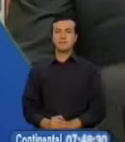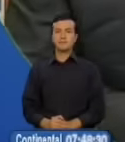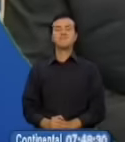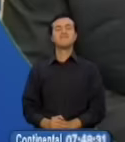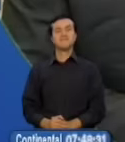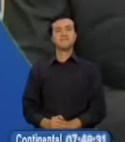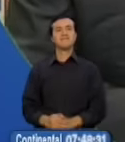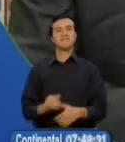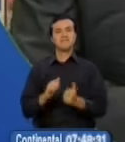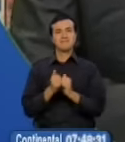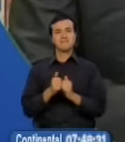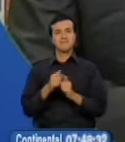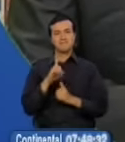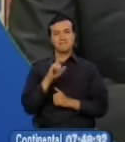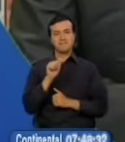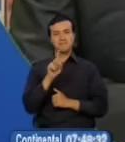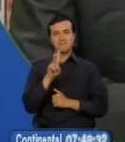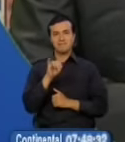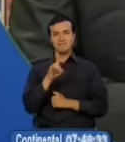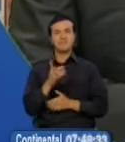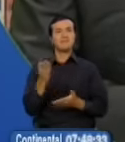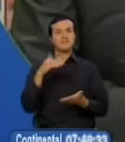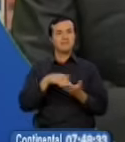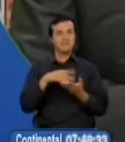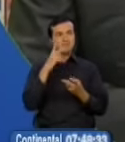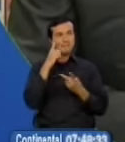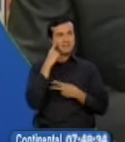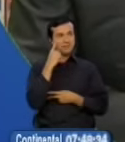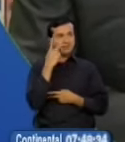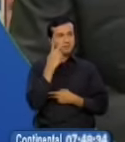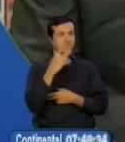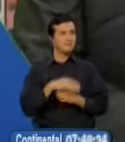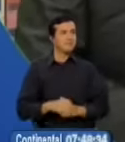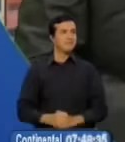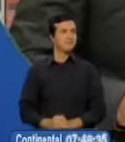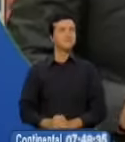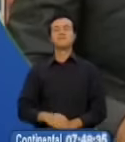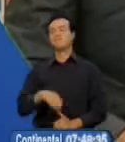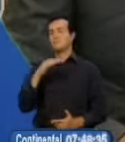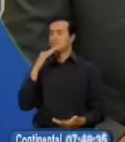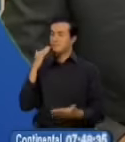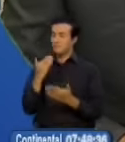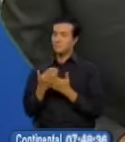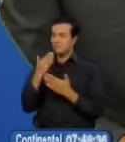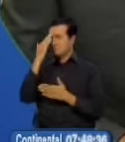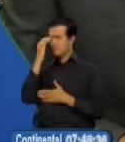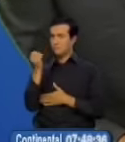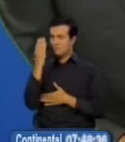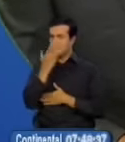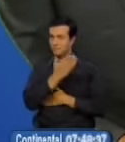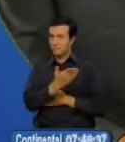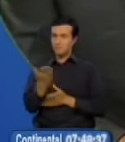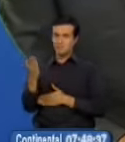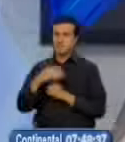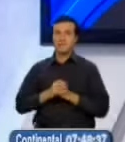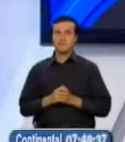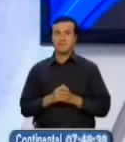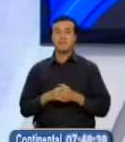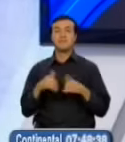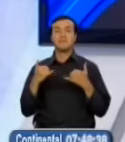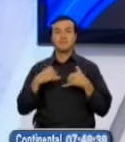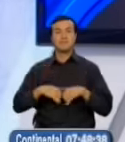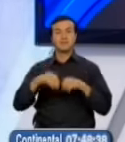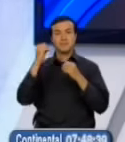Momento de los deportes, David Lucero nuevamente con nosotros. Adelante, compañero. Gracias, Abraham. Un buen día para ti y a ustedes, amigos televidentes. Aquí estamos